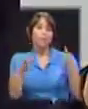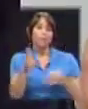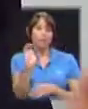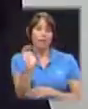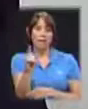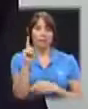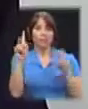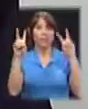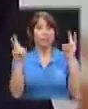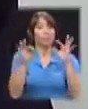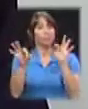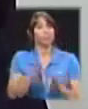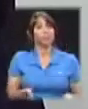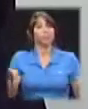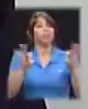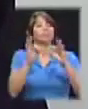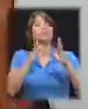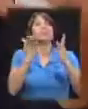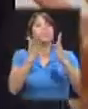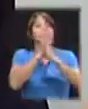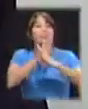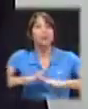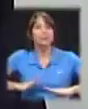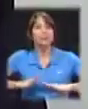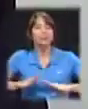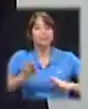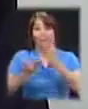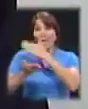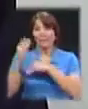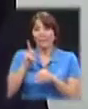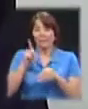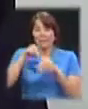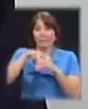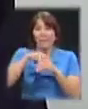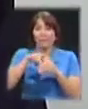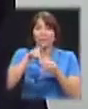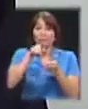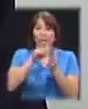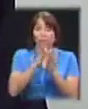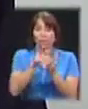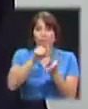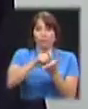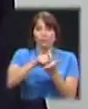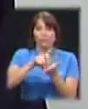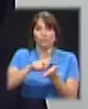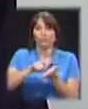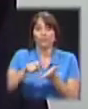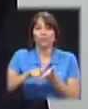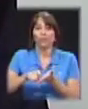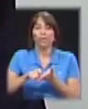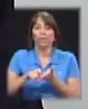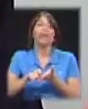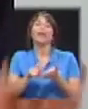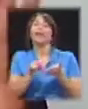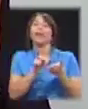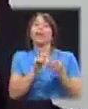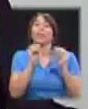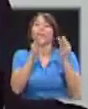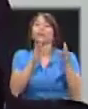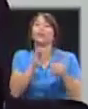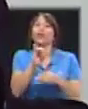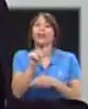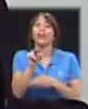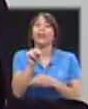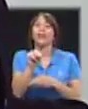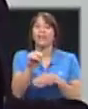Participamos en un libro que el Proyecto Link junto con otros hizo sobre el tema de la paz, y él sobre